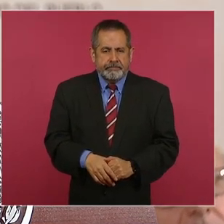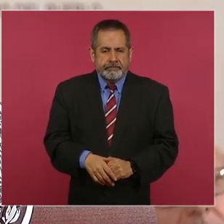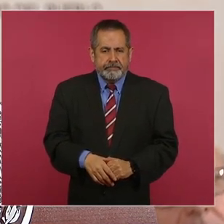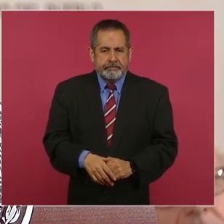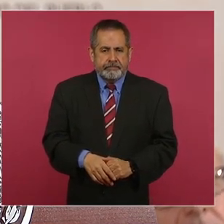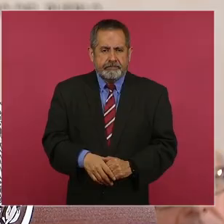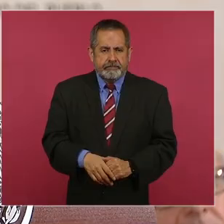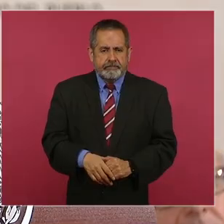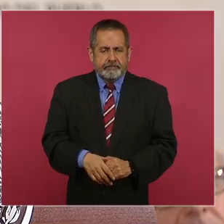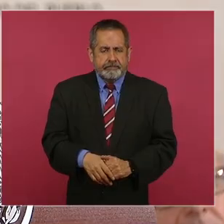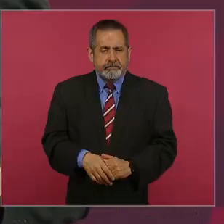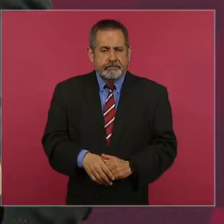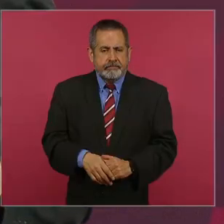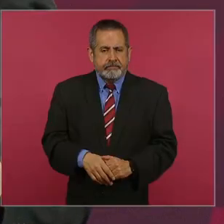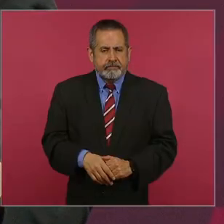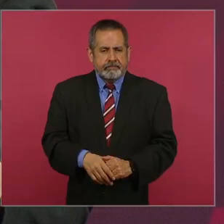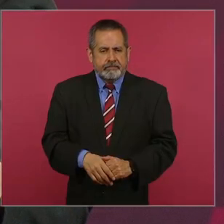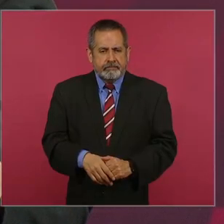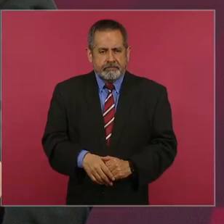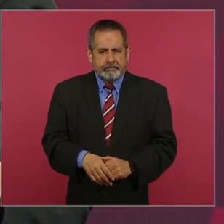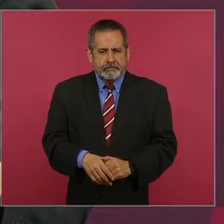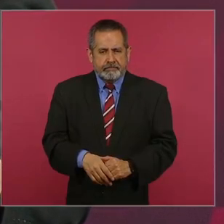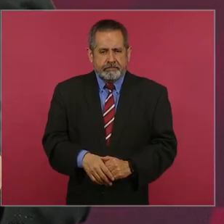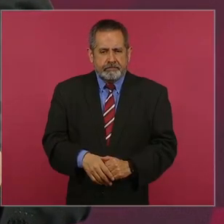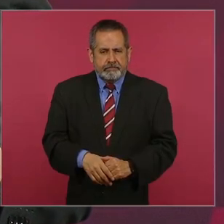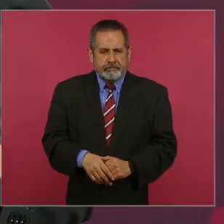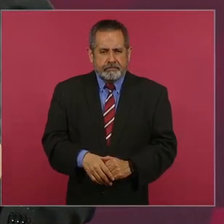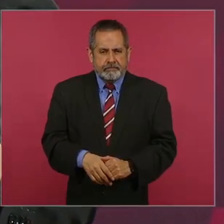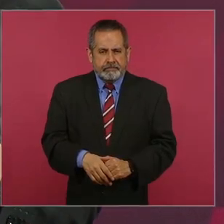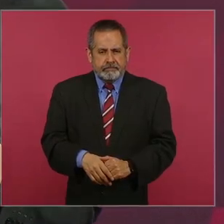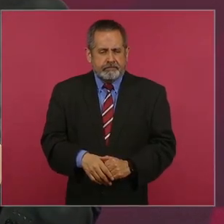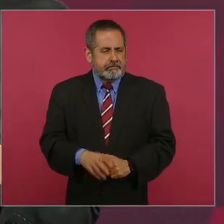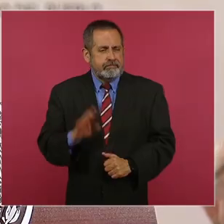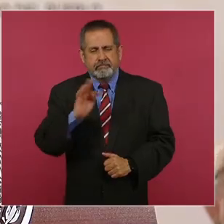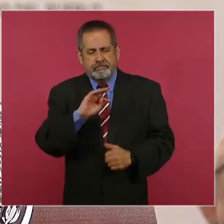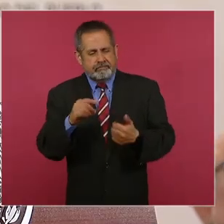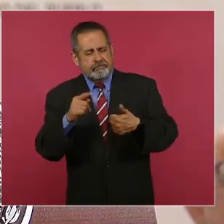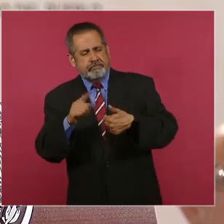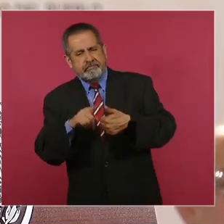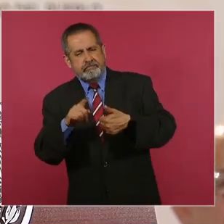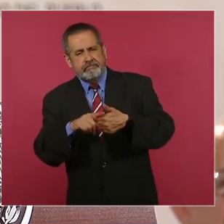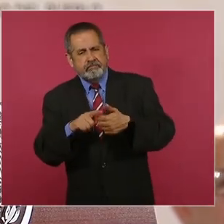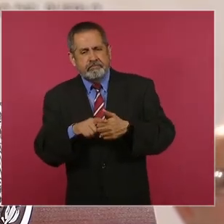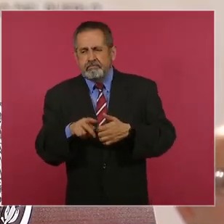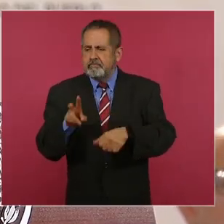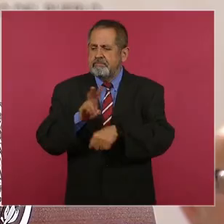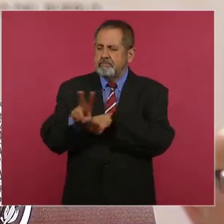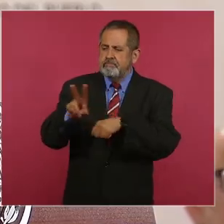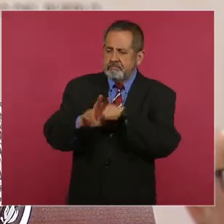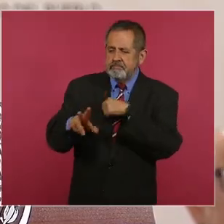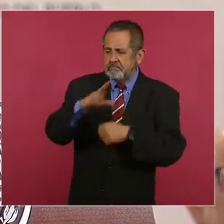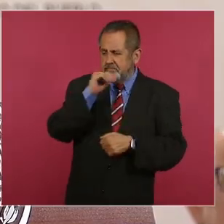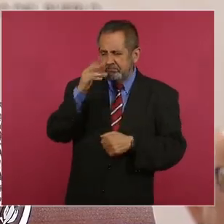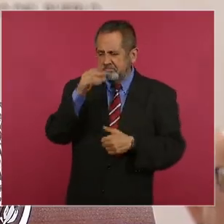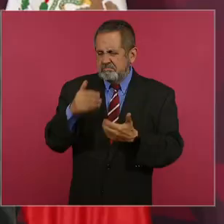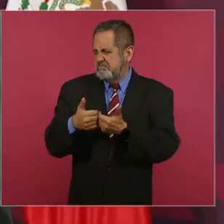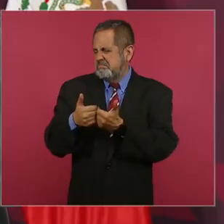vamos a a romper relaciones con Venezuela y con Cuba